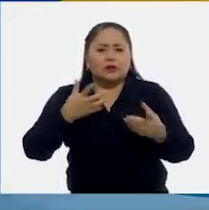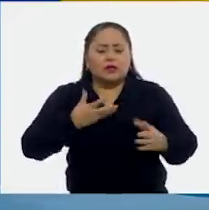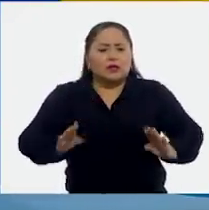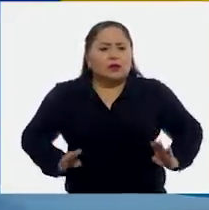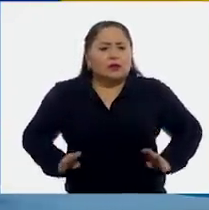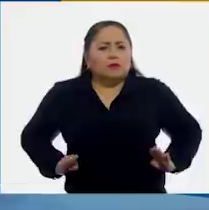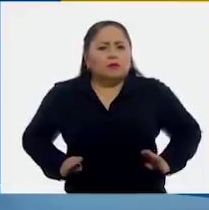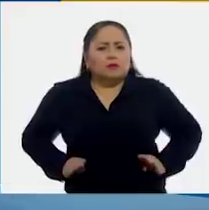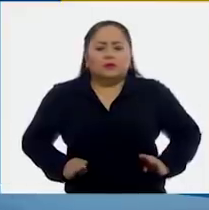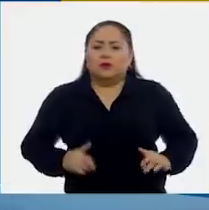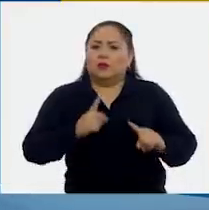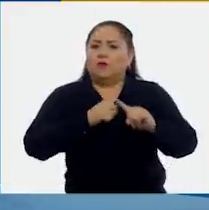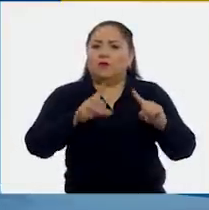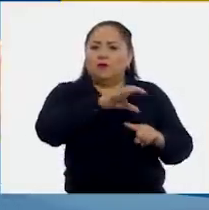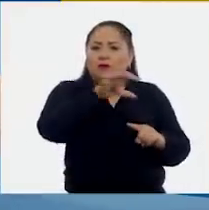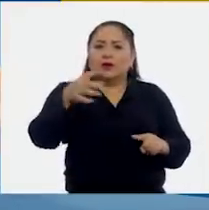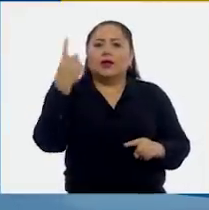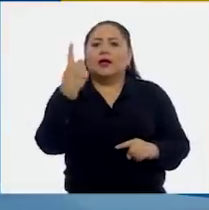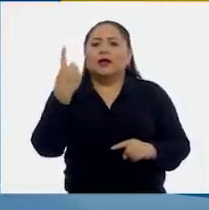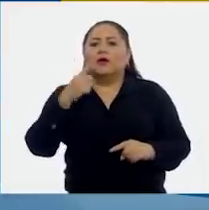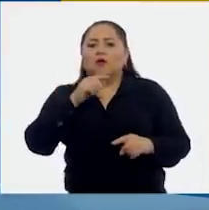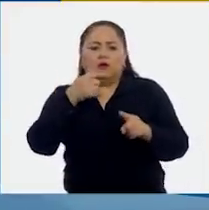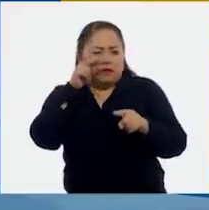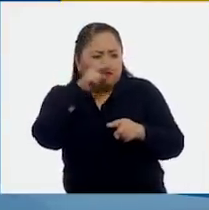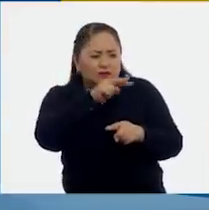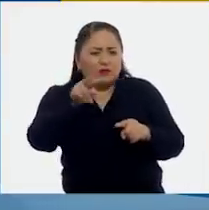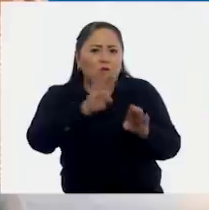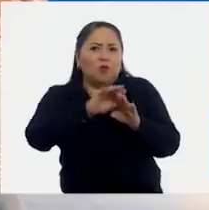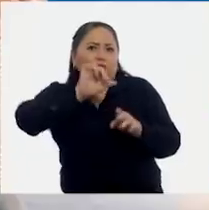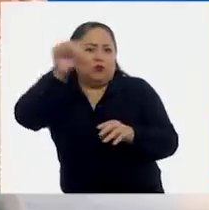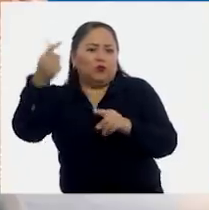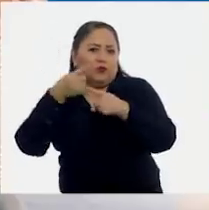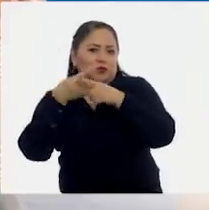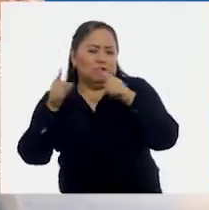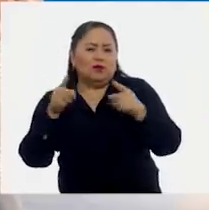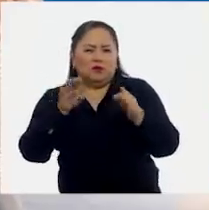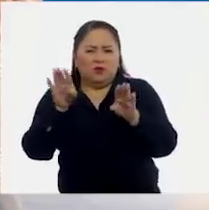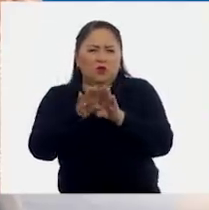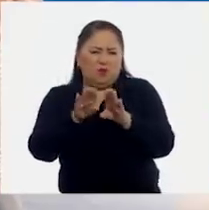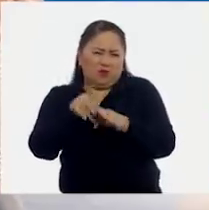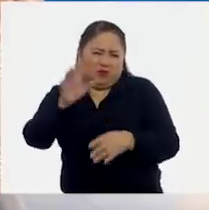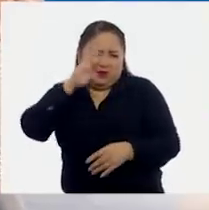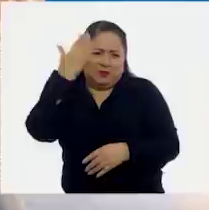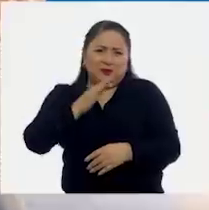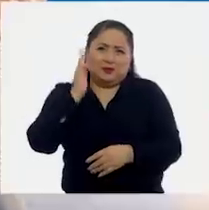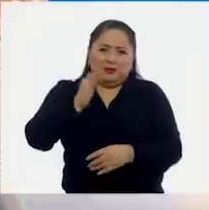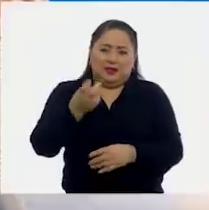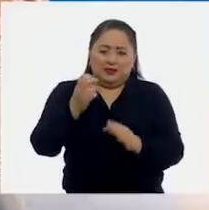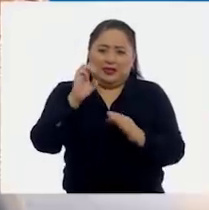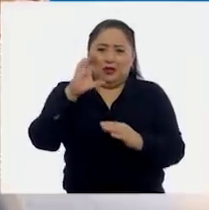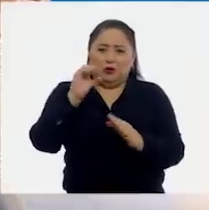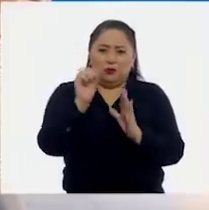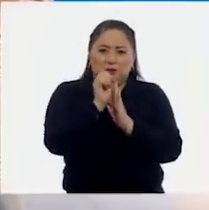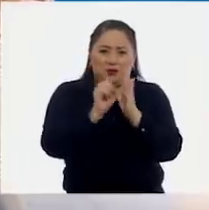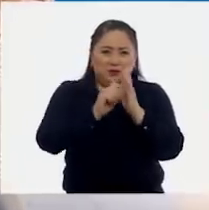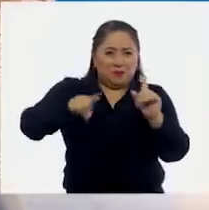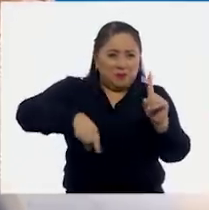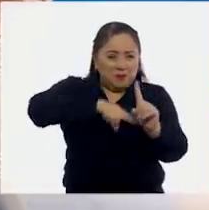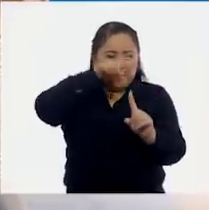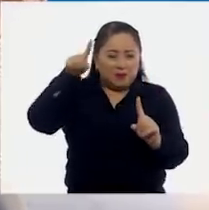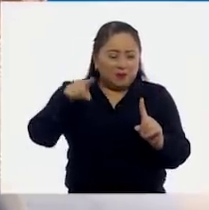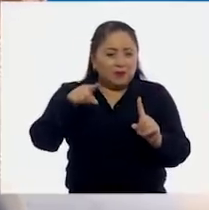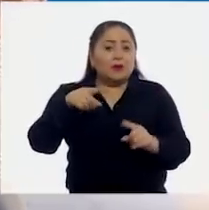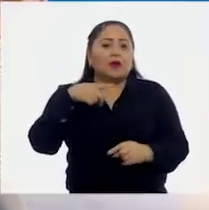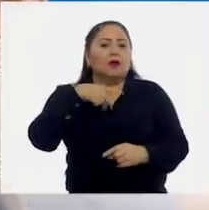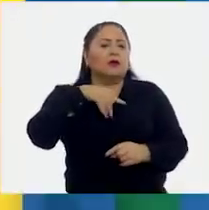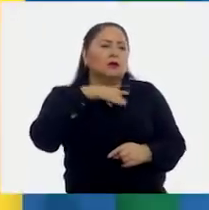características particulares que los diferencian de los demás. ¿Conoces o has estado en alguno de esos ecosistemas? Bueno,